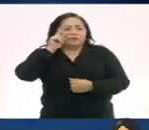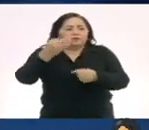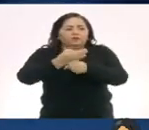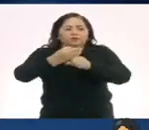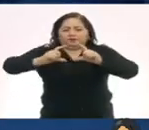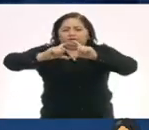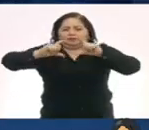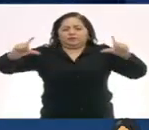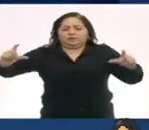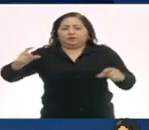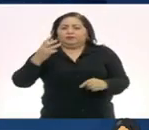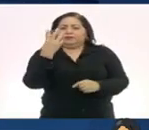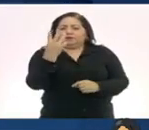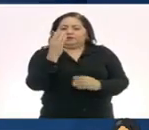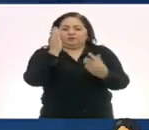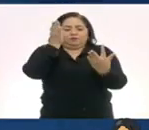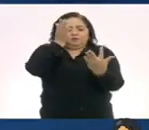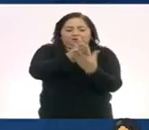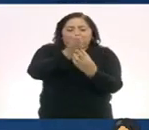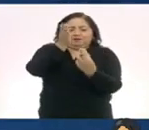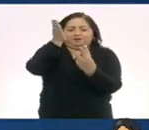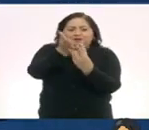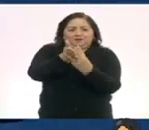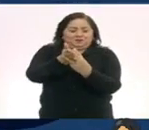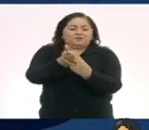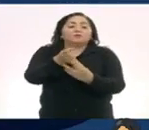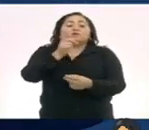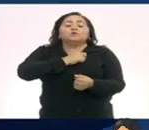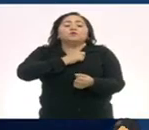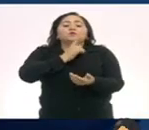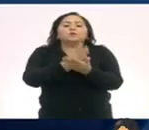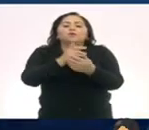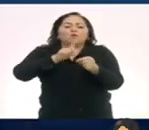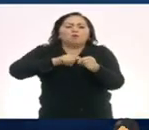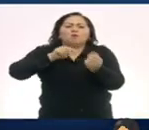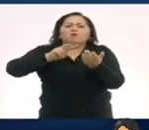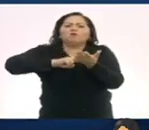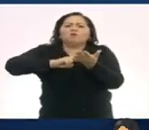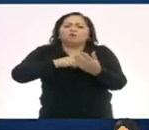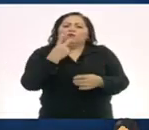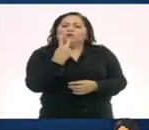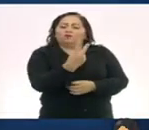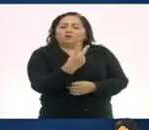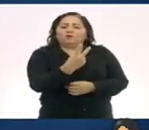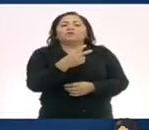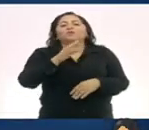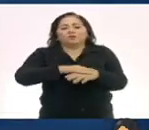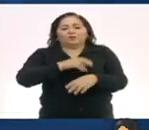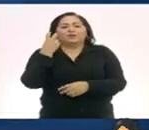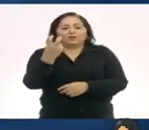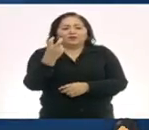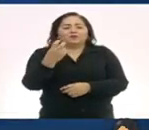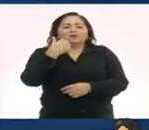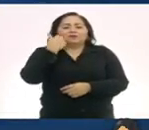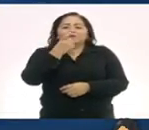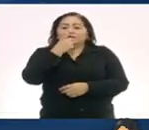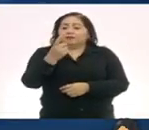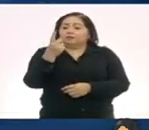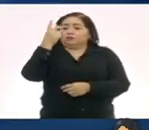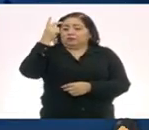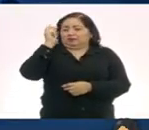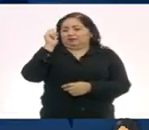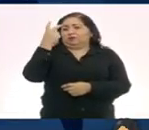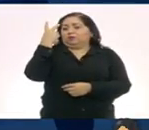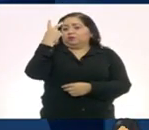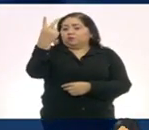está dividida en tres partes iguales y que solamente están coloreadas dos. Sí. Es por eso que esa figura se